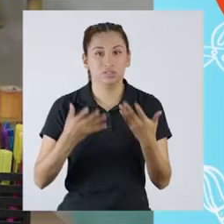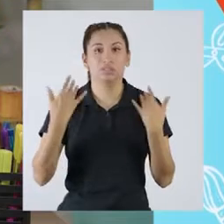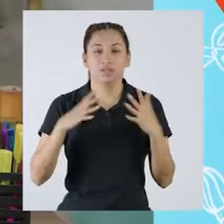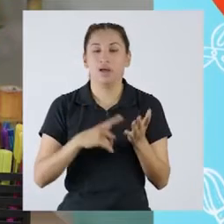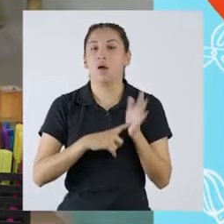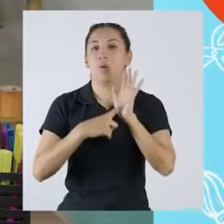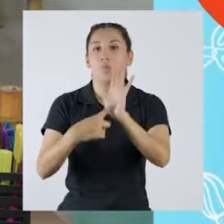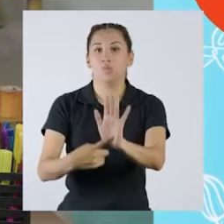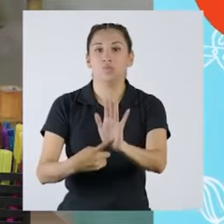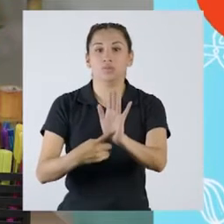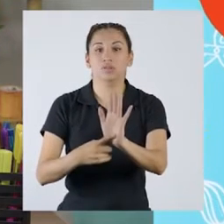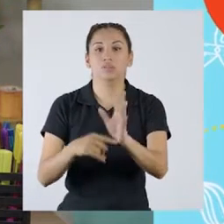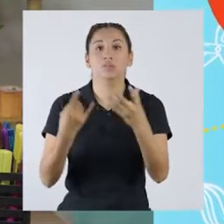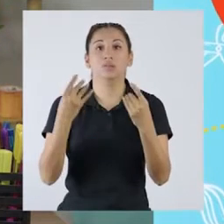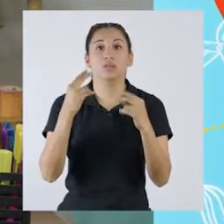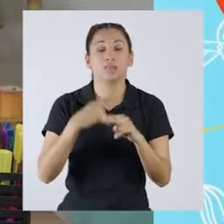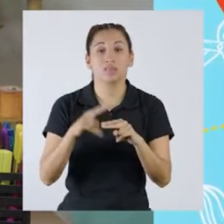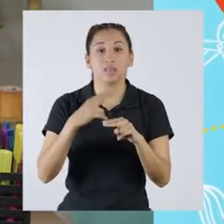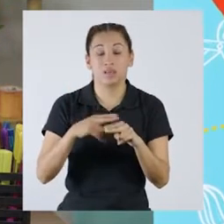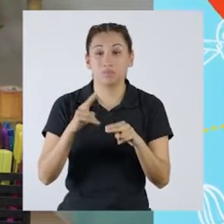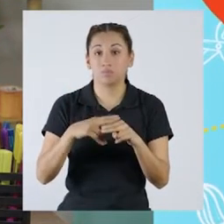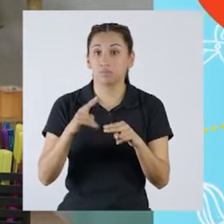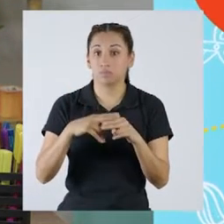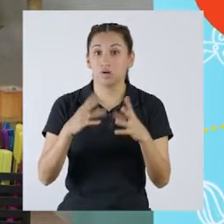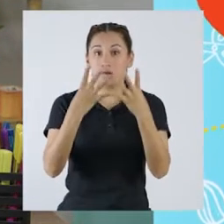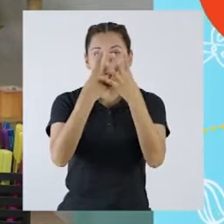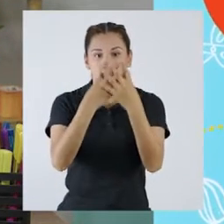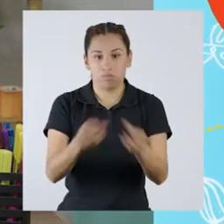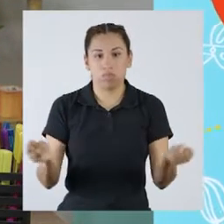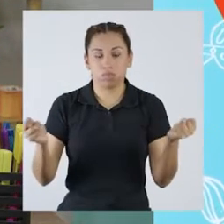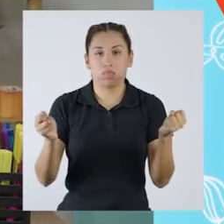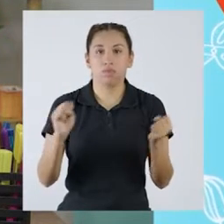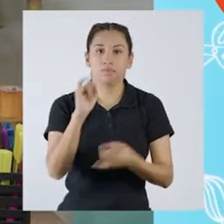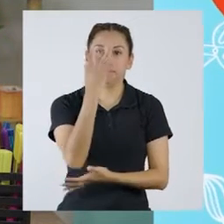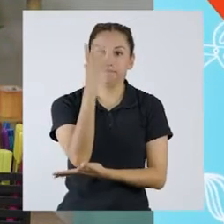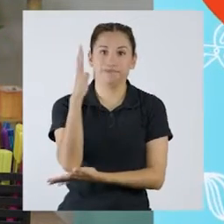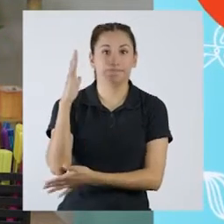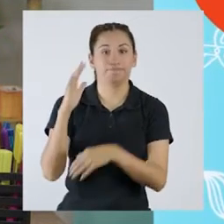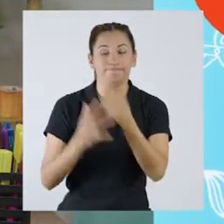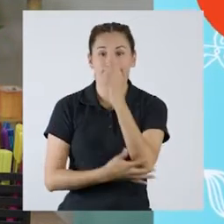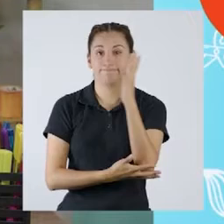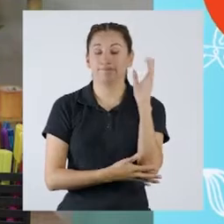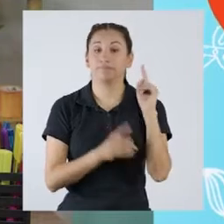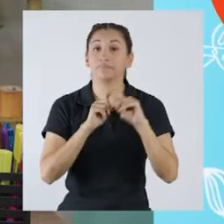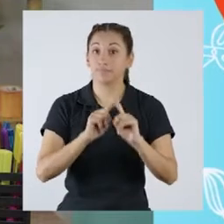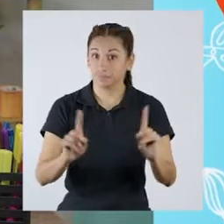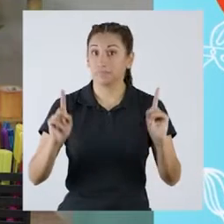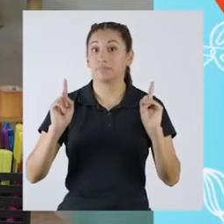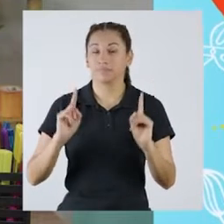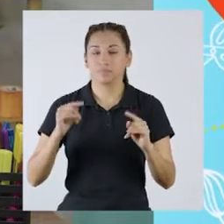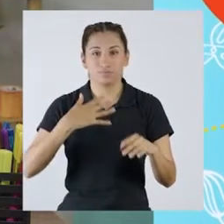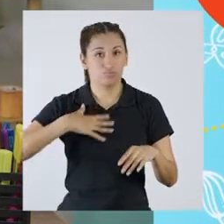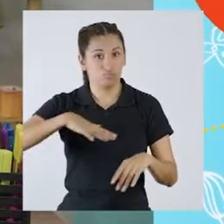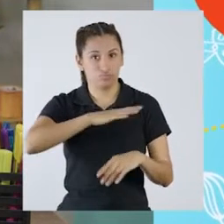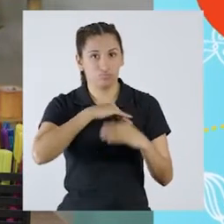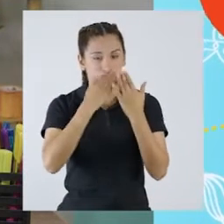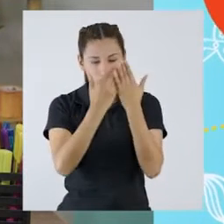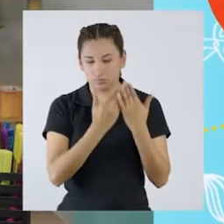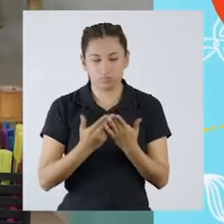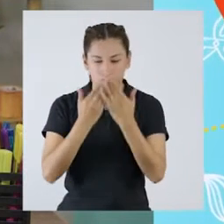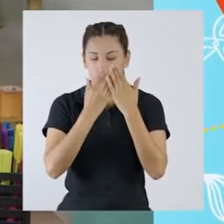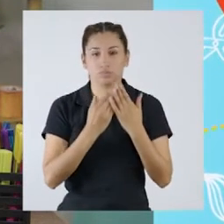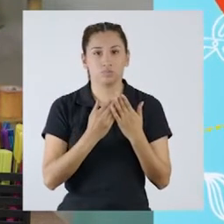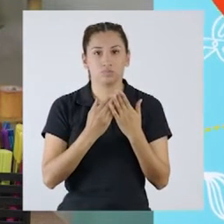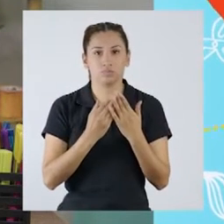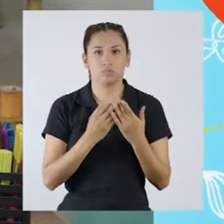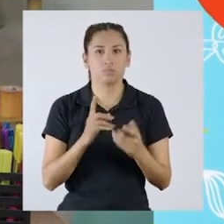que están mostrando que va a haber una extinción masiva de árboles. Pero con estudios nosotros hemos demostrado